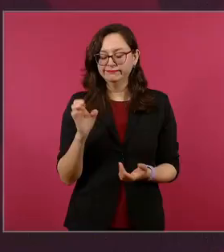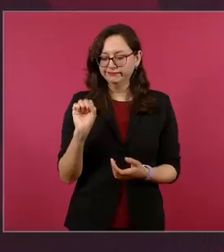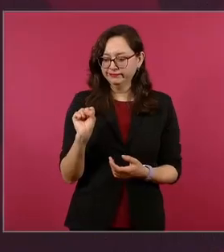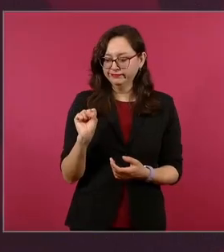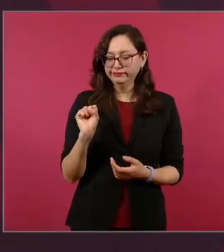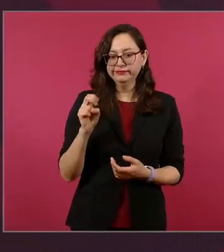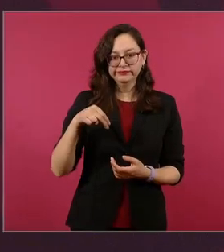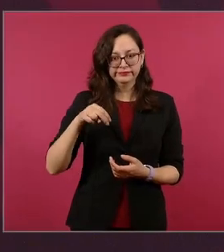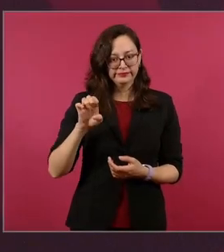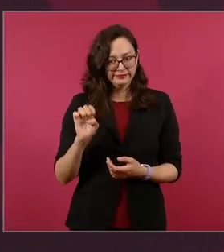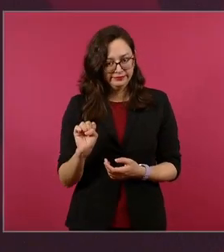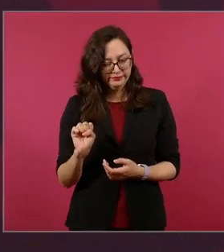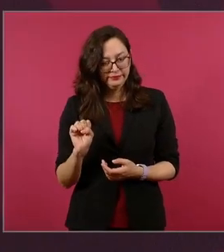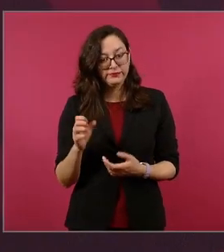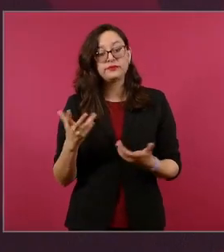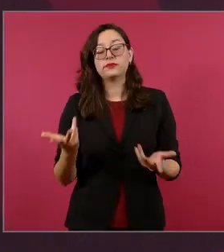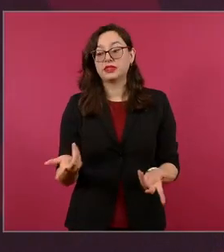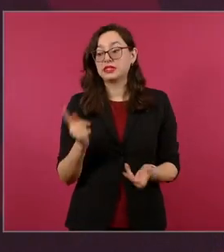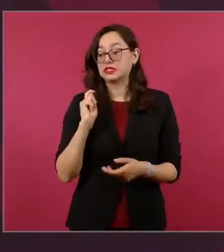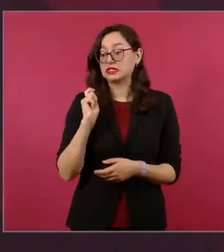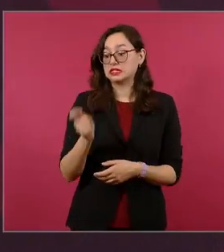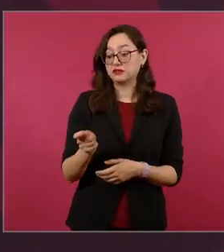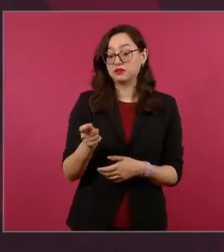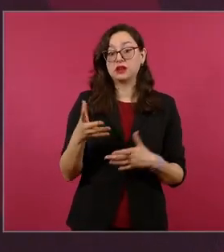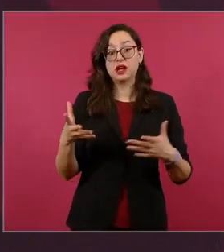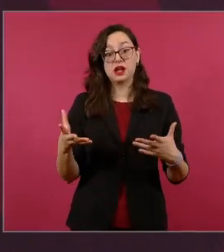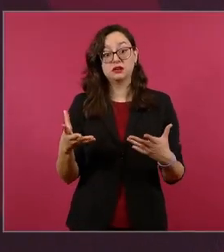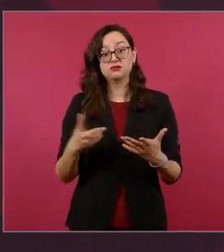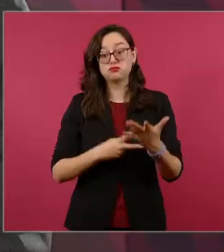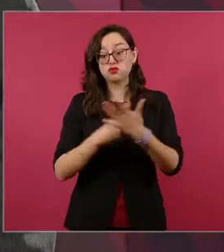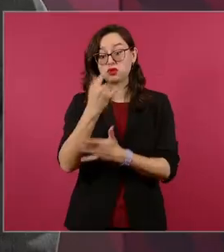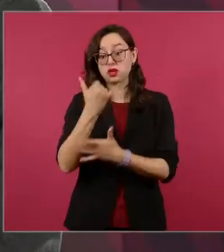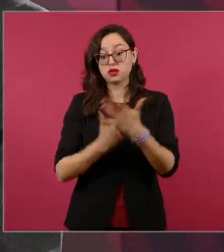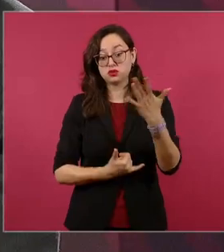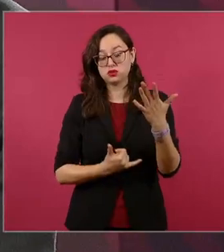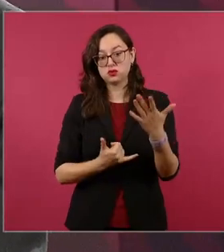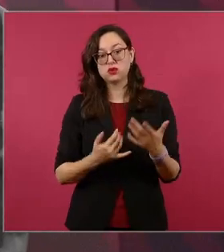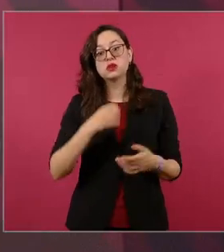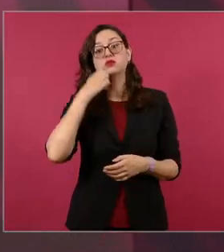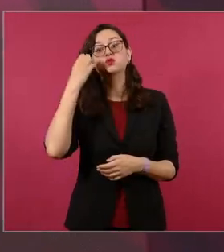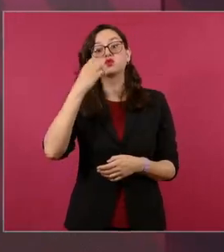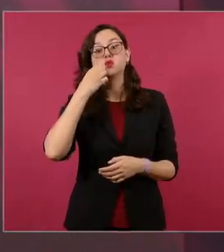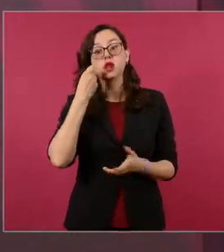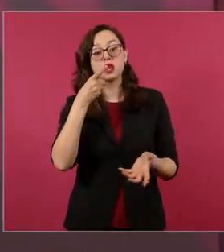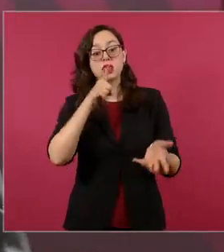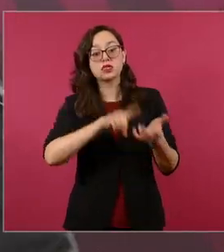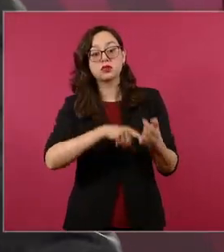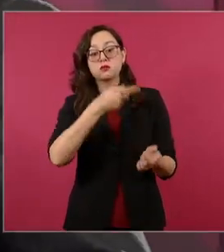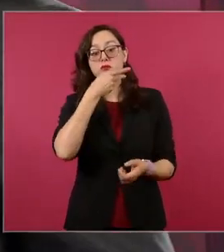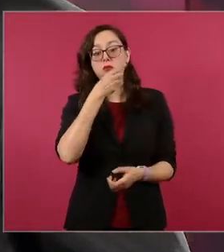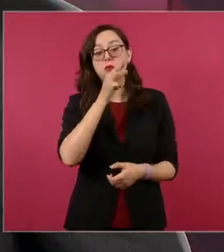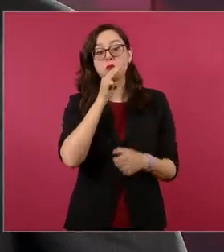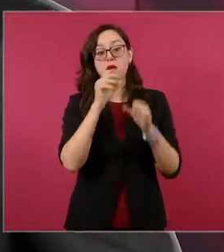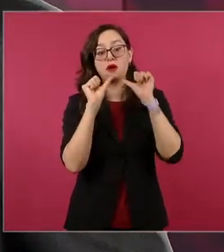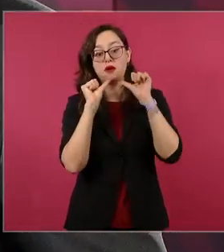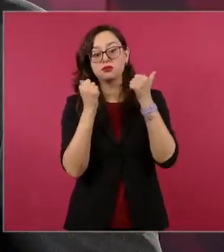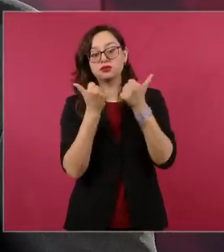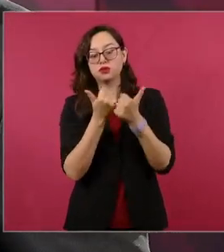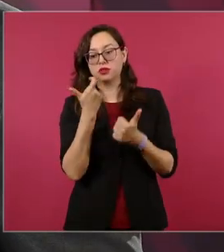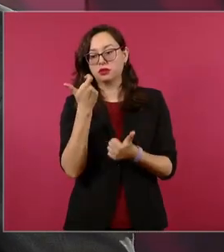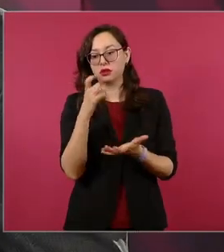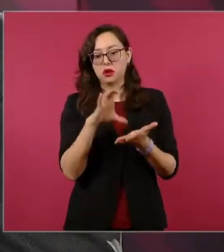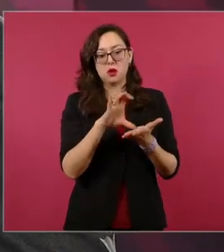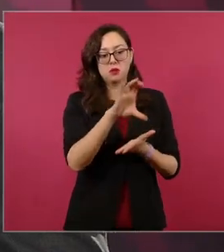se están entregando apoyos de manera directa a sociedades de madres, de padres de familia